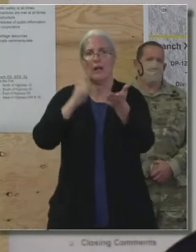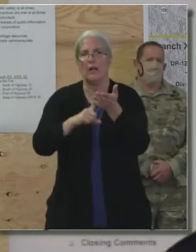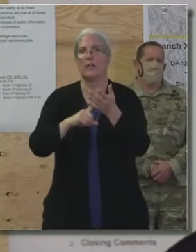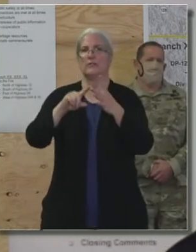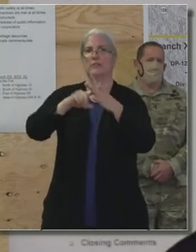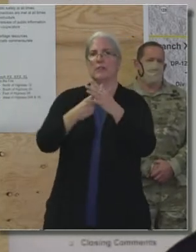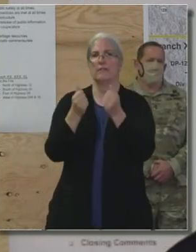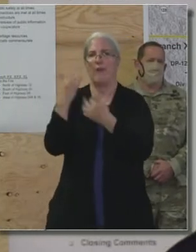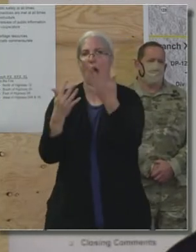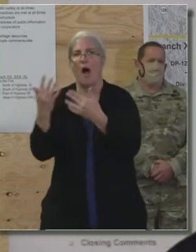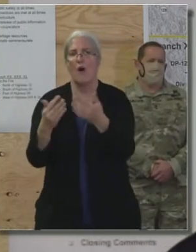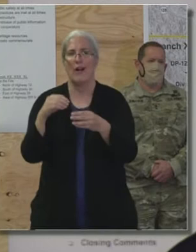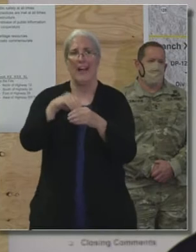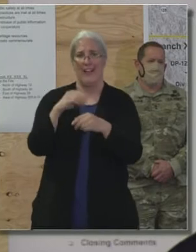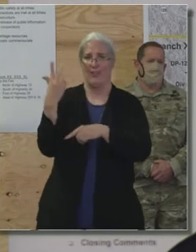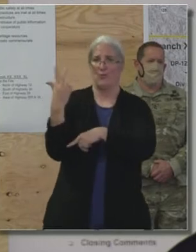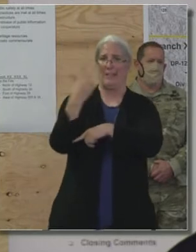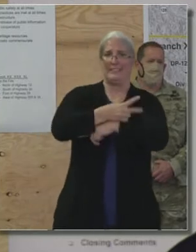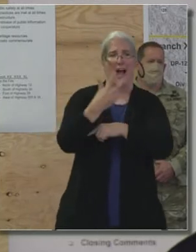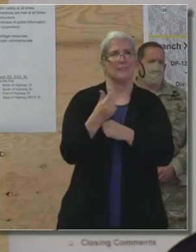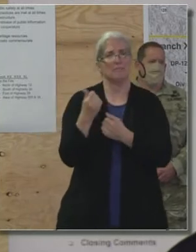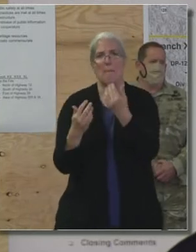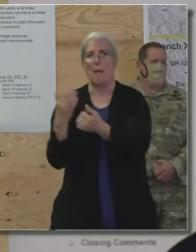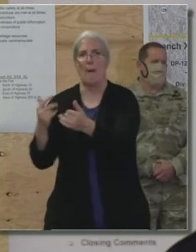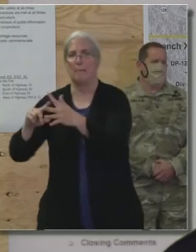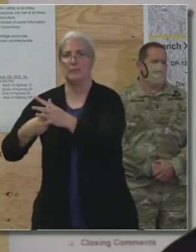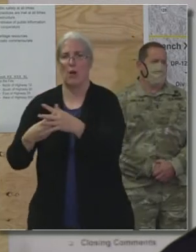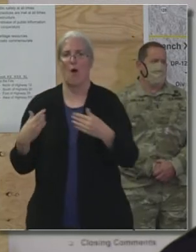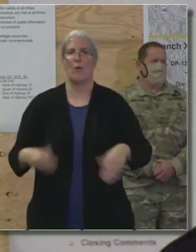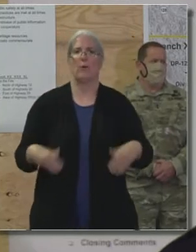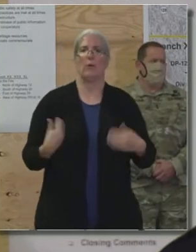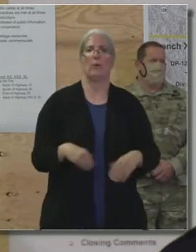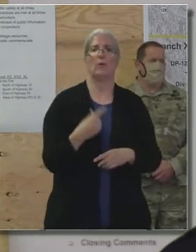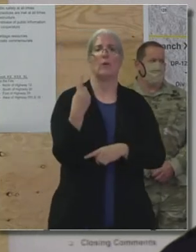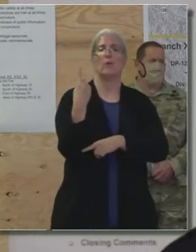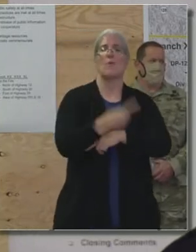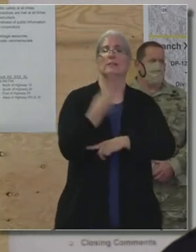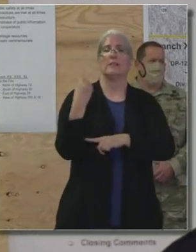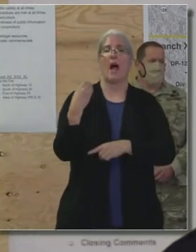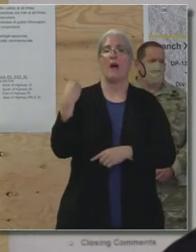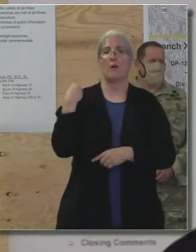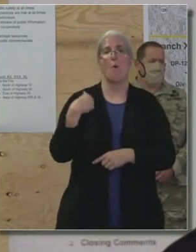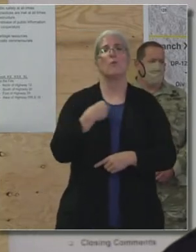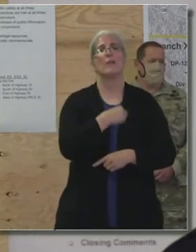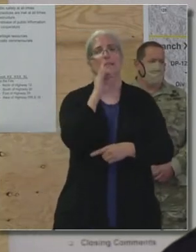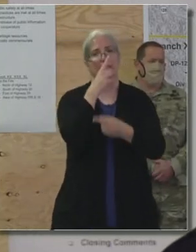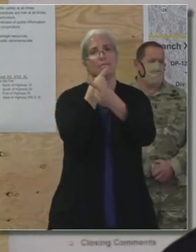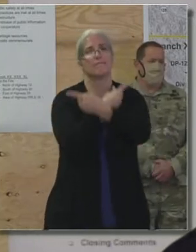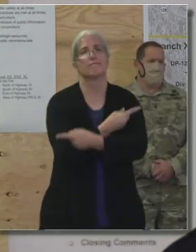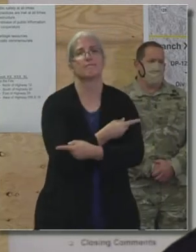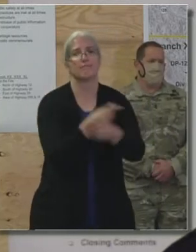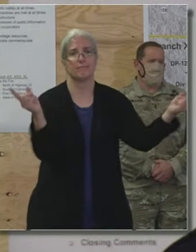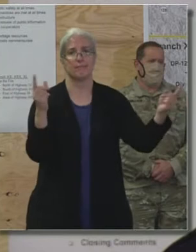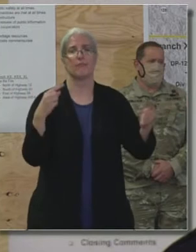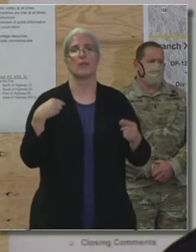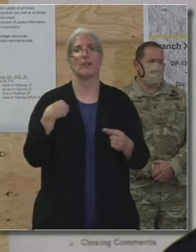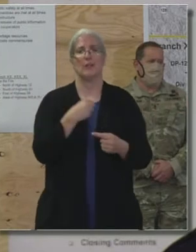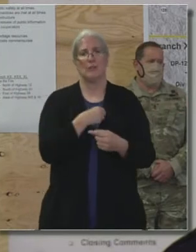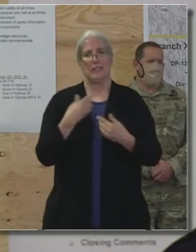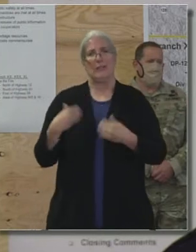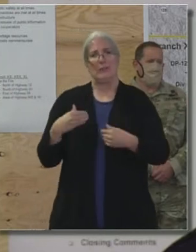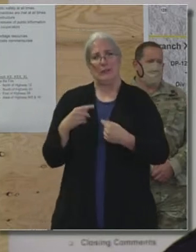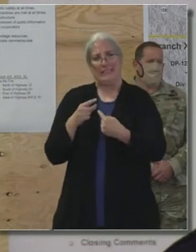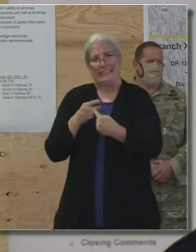horas apenas hace un día anuncia que estamos batallando para abordar las necesidades de